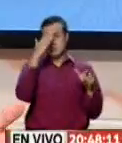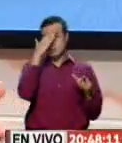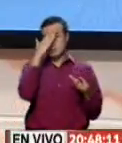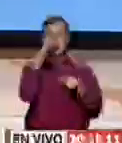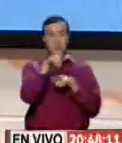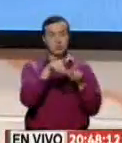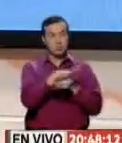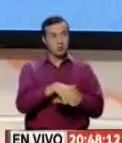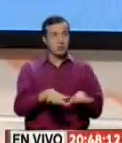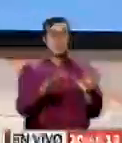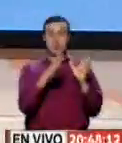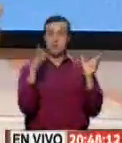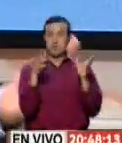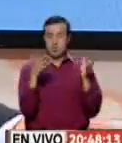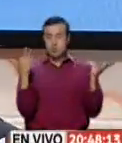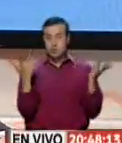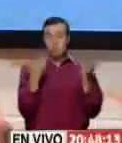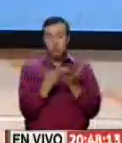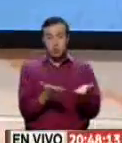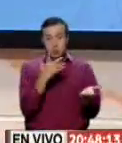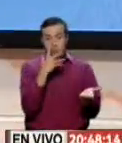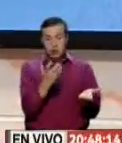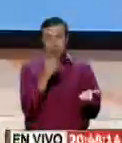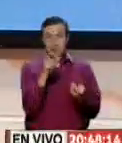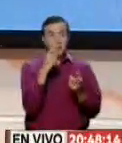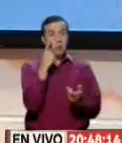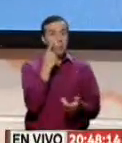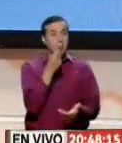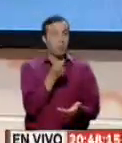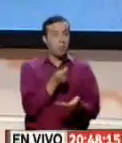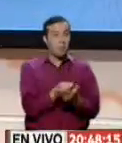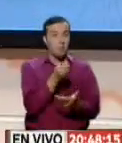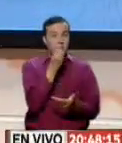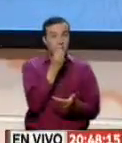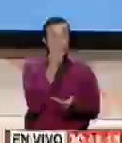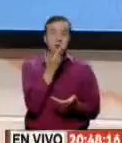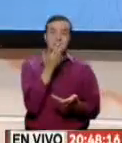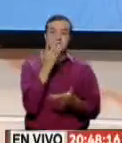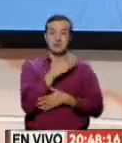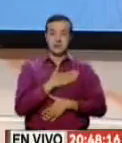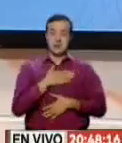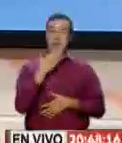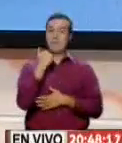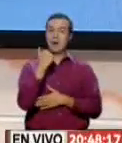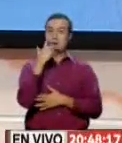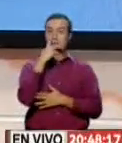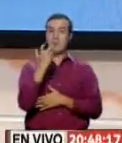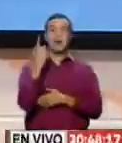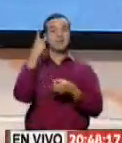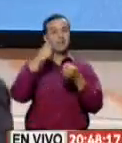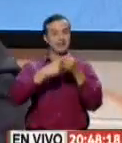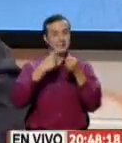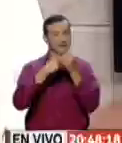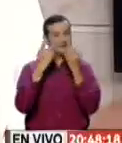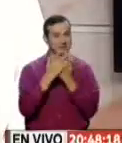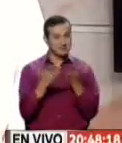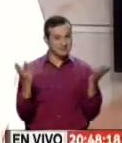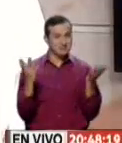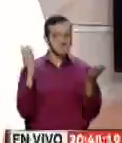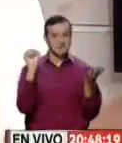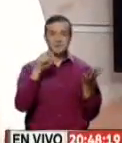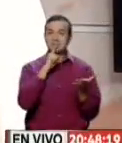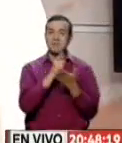está tu producto, puedan probarlo y puedan disfrutar del mejor pan de la ciudad de Quito? Claro,